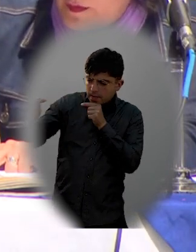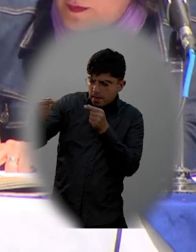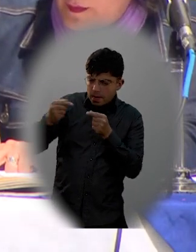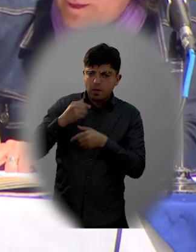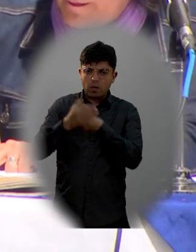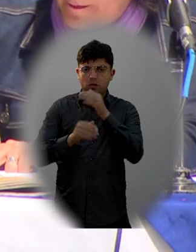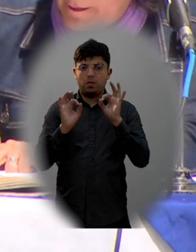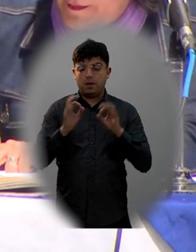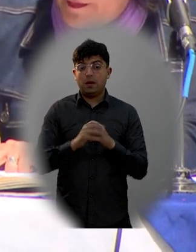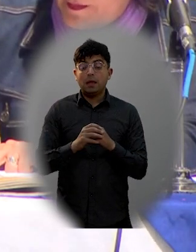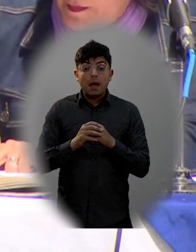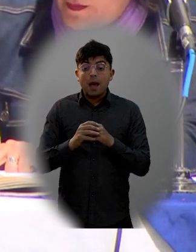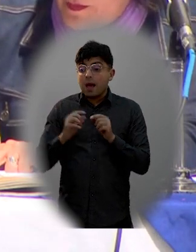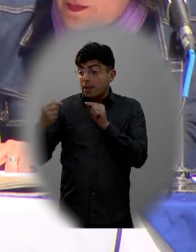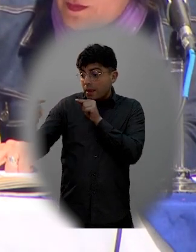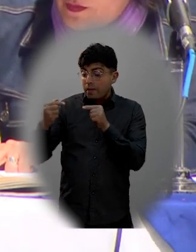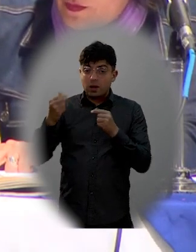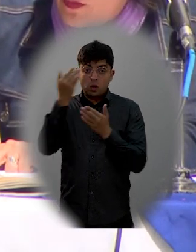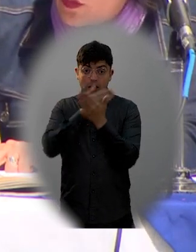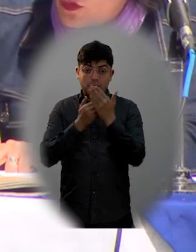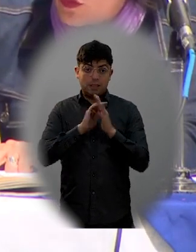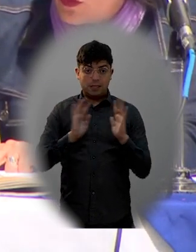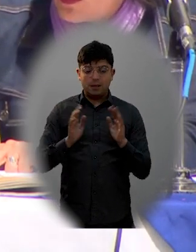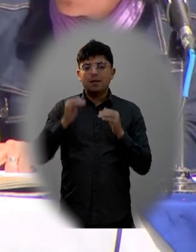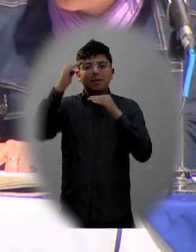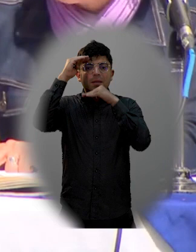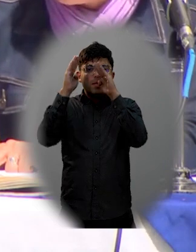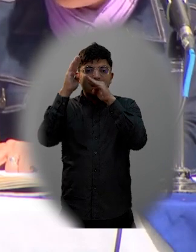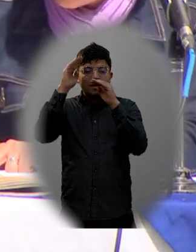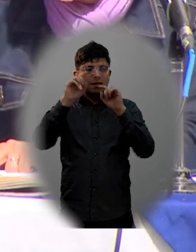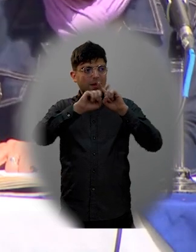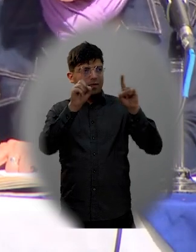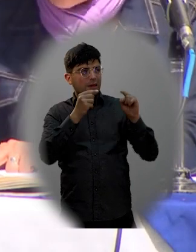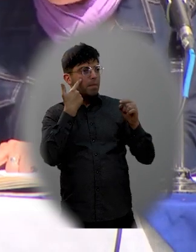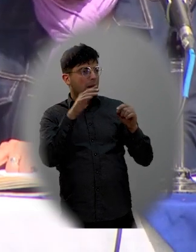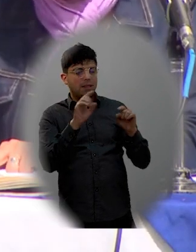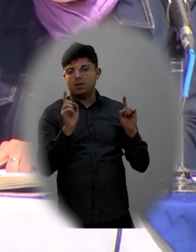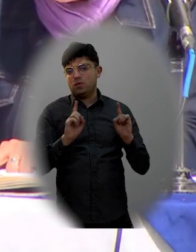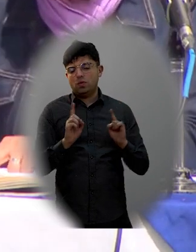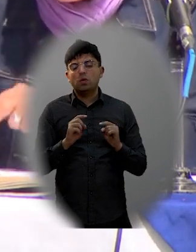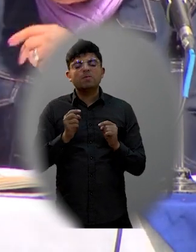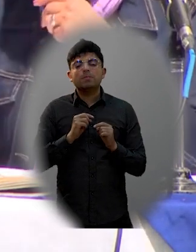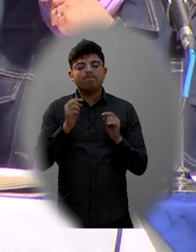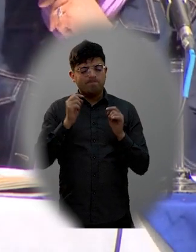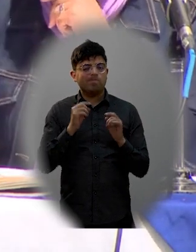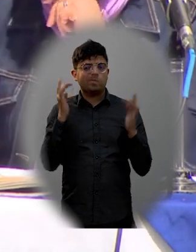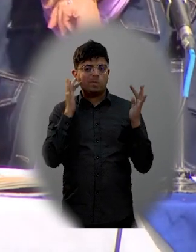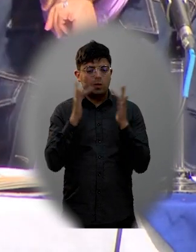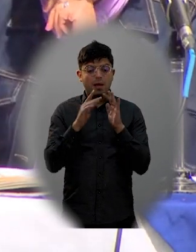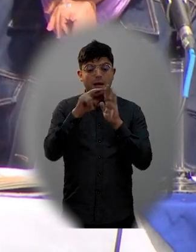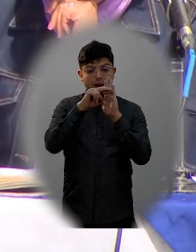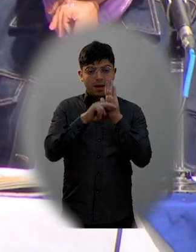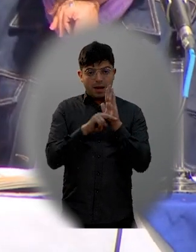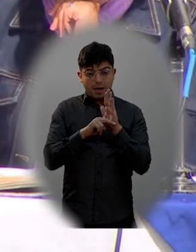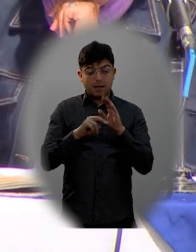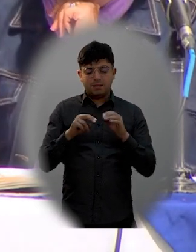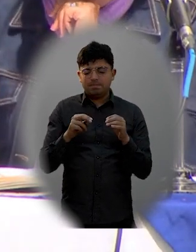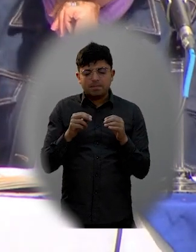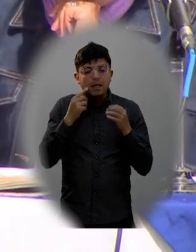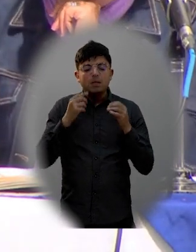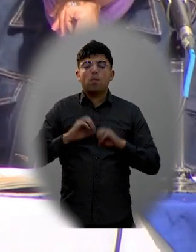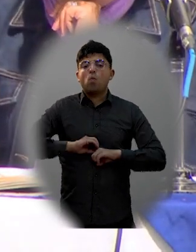del debate, del análisis, así parezcan venir de un paradigma distinto. Y eso implica tener reglas de juego muy